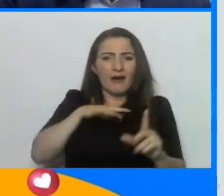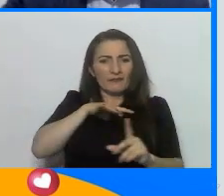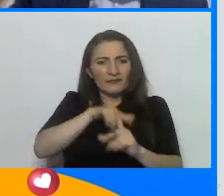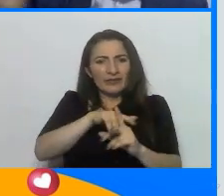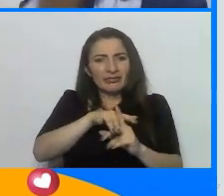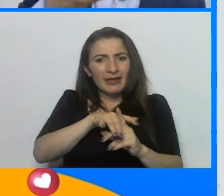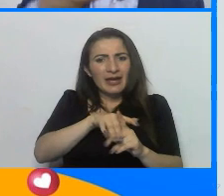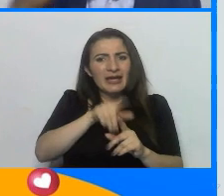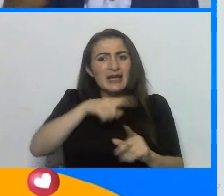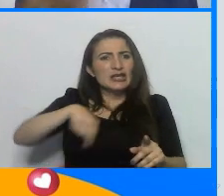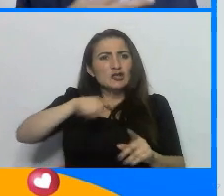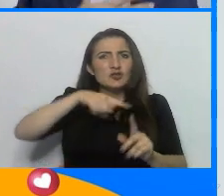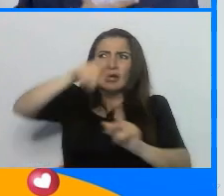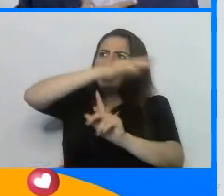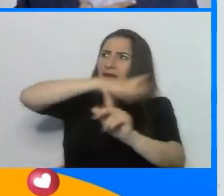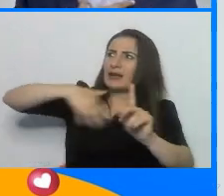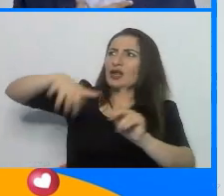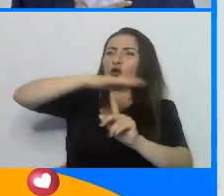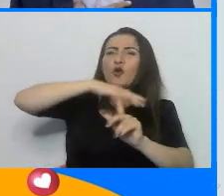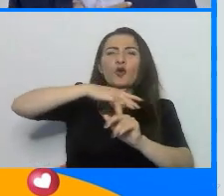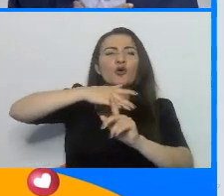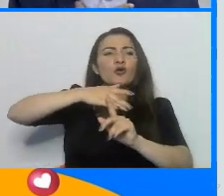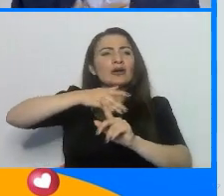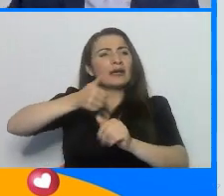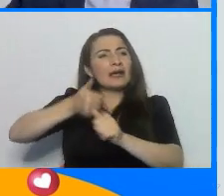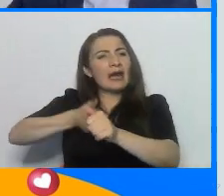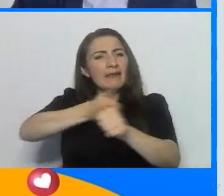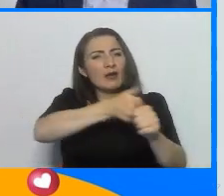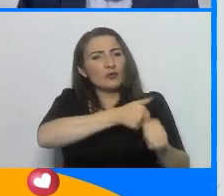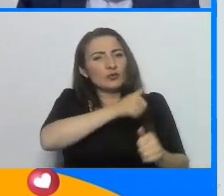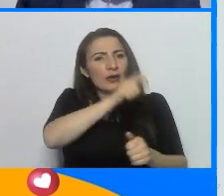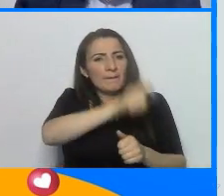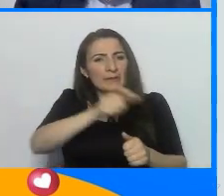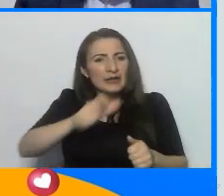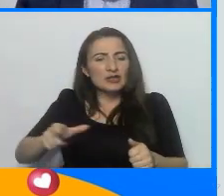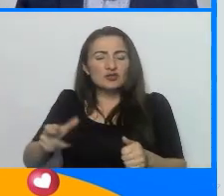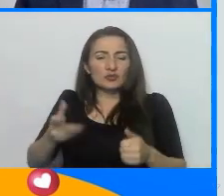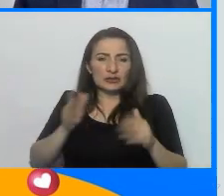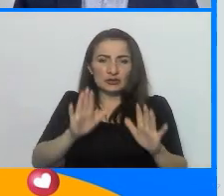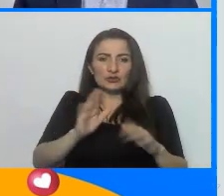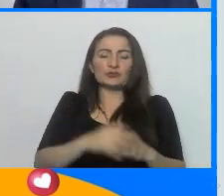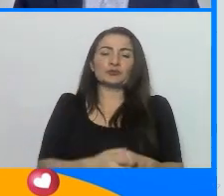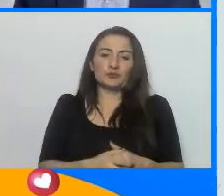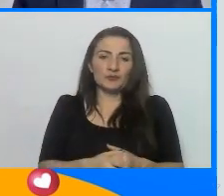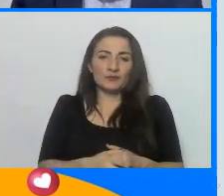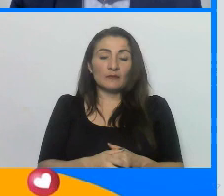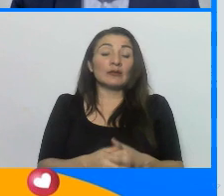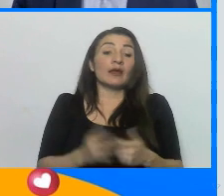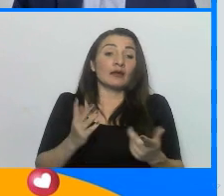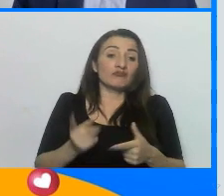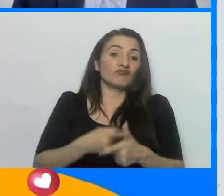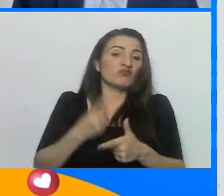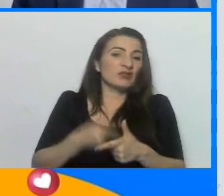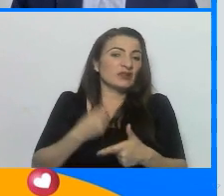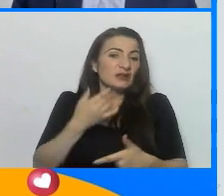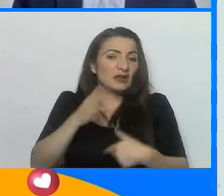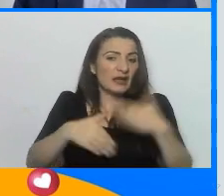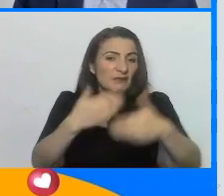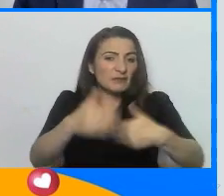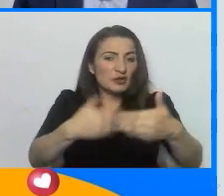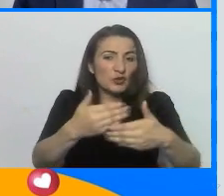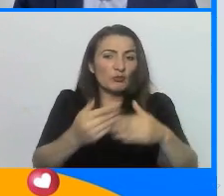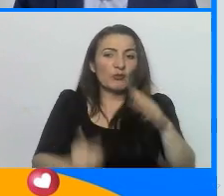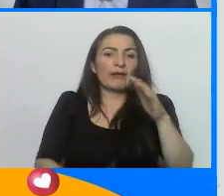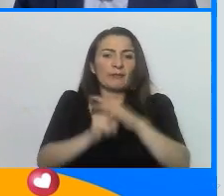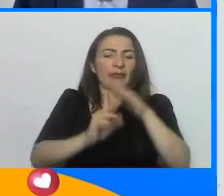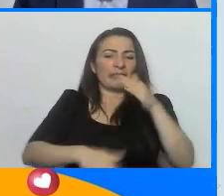afectaba eso que estaba a nuestro alrededor sobre cada uno de esos individuos, sobre las personas. Entonces, pues eso es un